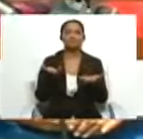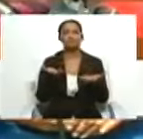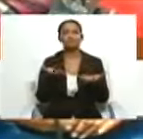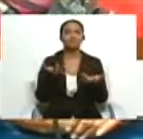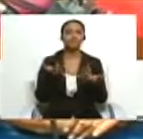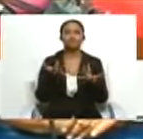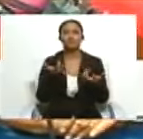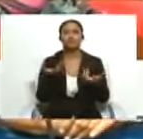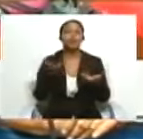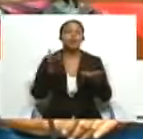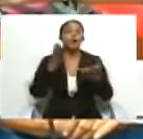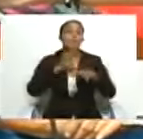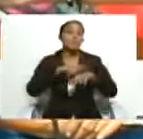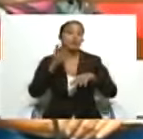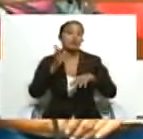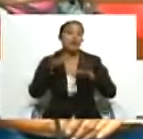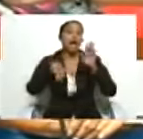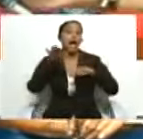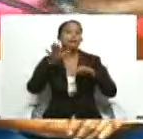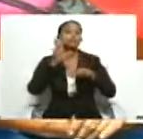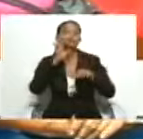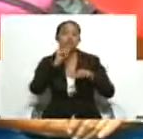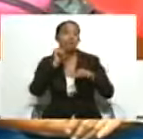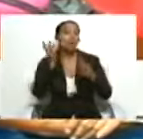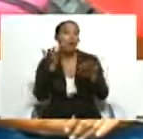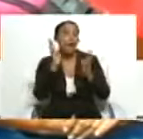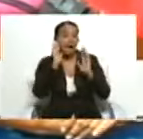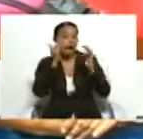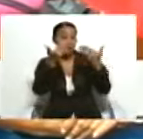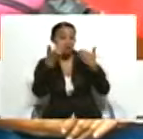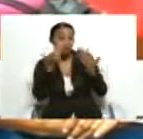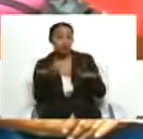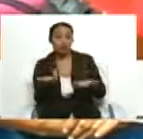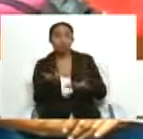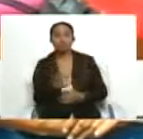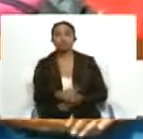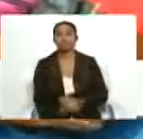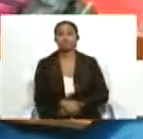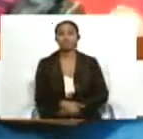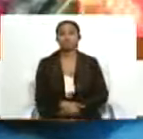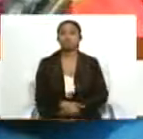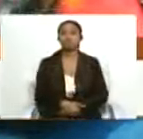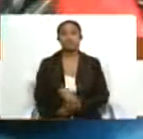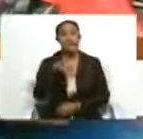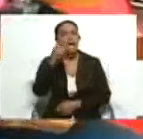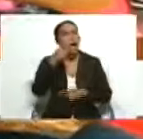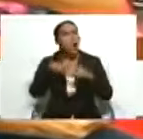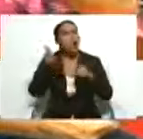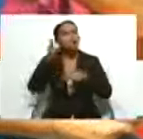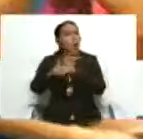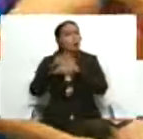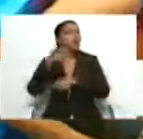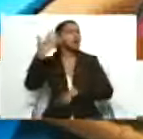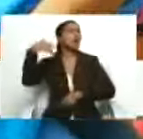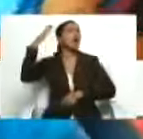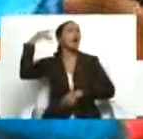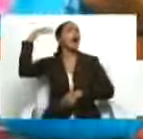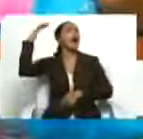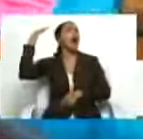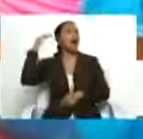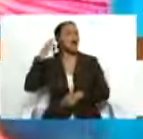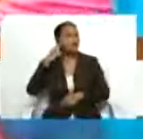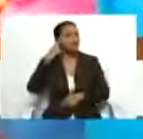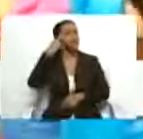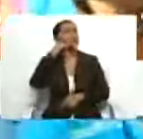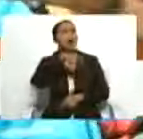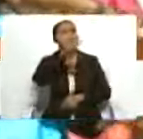una atención así social sobre ese trabajo. ¿Se había considerado en otros gobiernos el abordaje o la atención de este importante sector